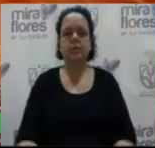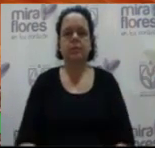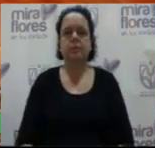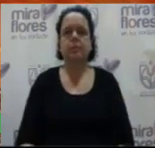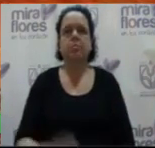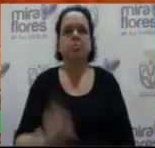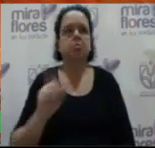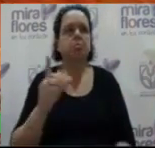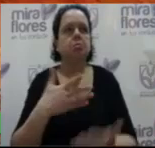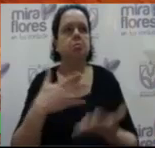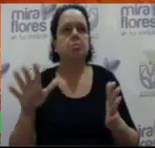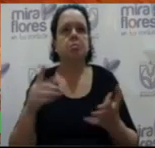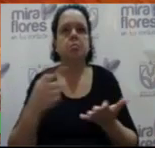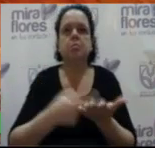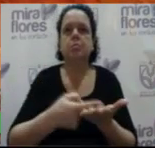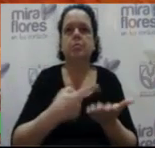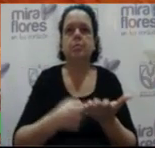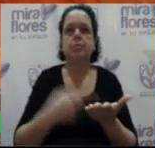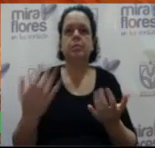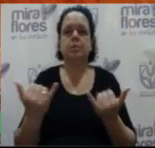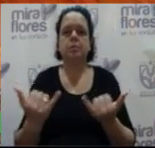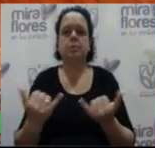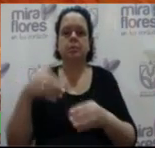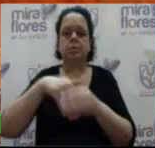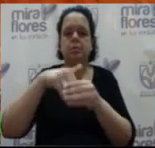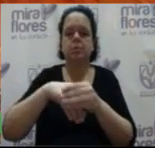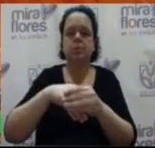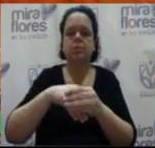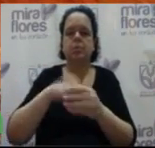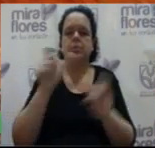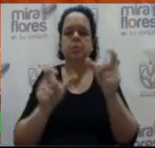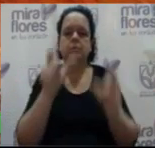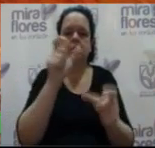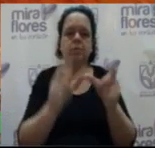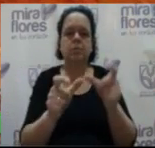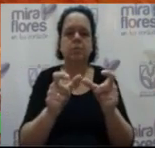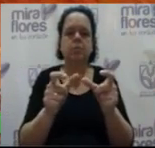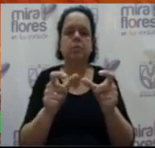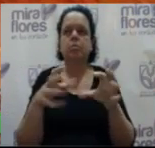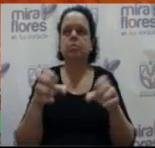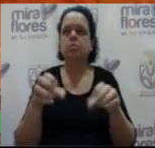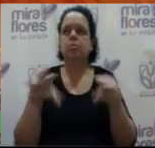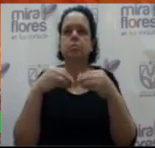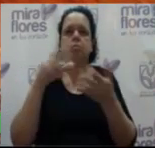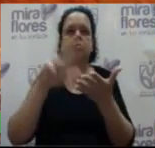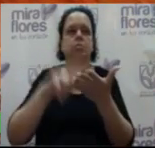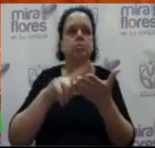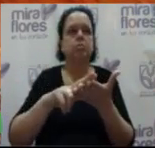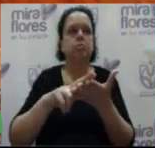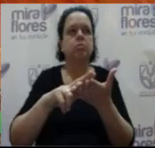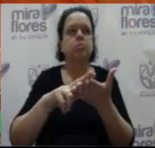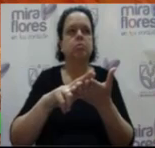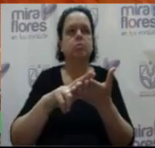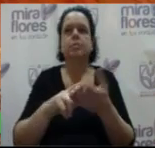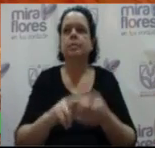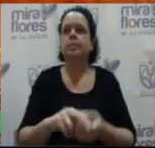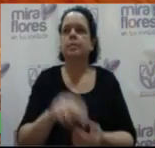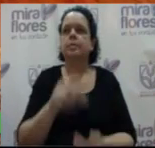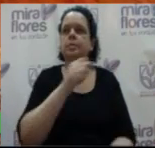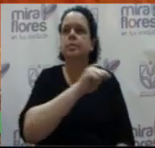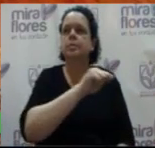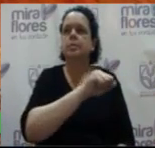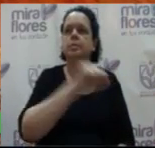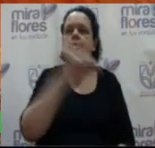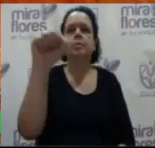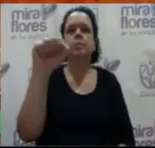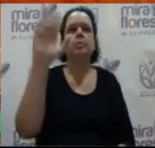Si no tenemos debate procedemos al voto a aquellos miembros del Consejo que estén a favor de aprobar el viaje mencionado sirvan